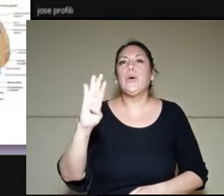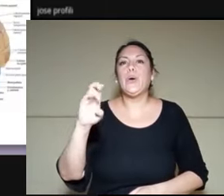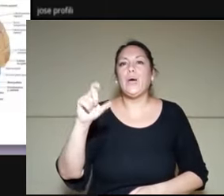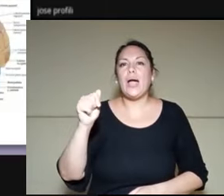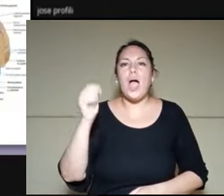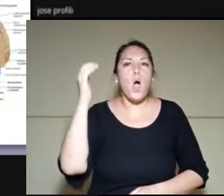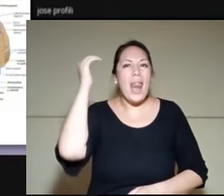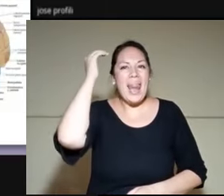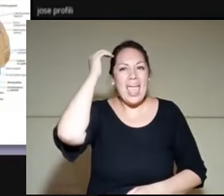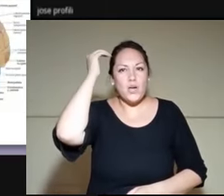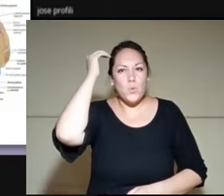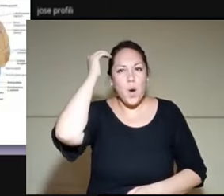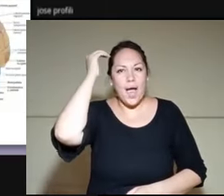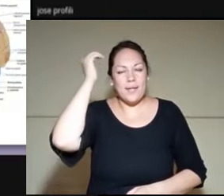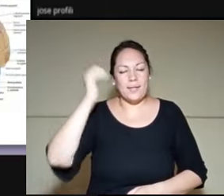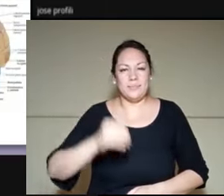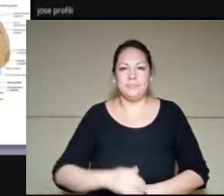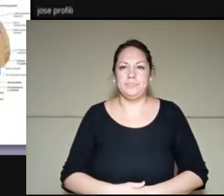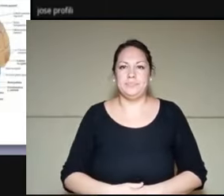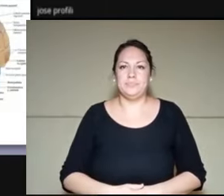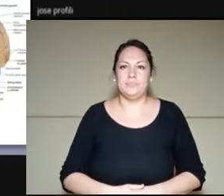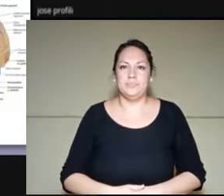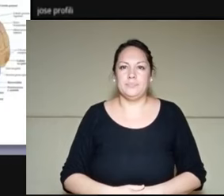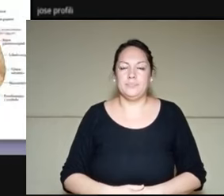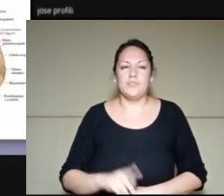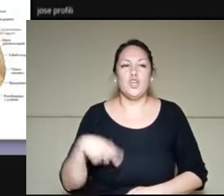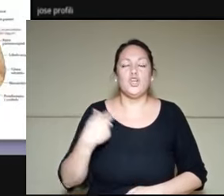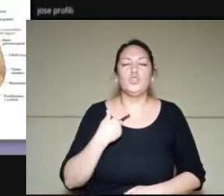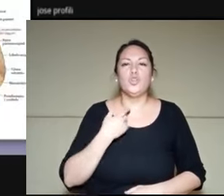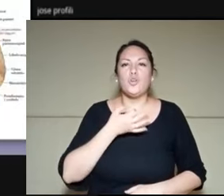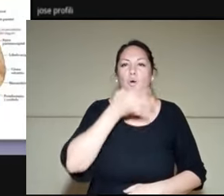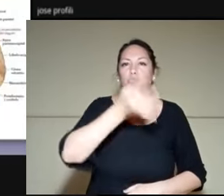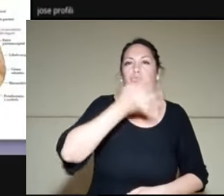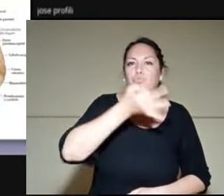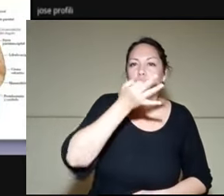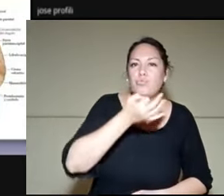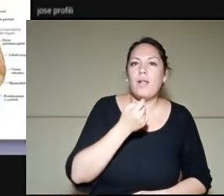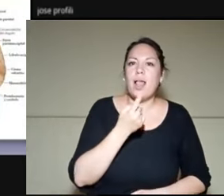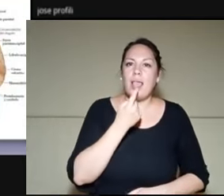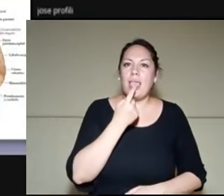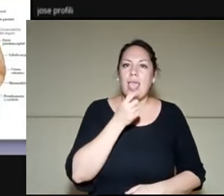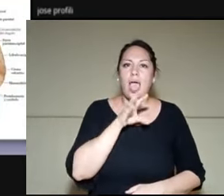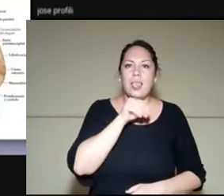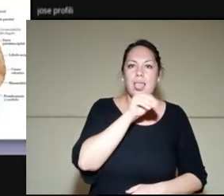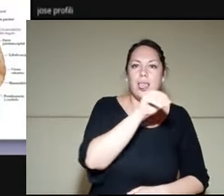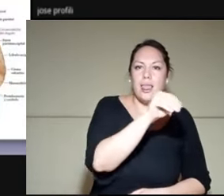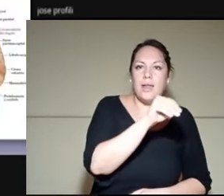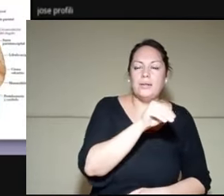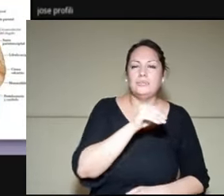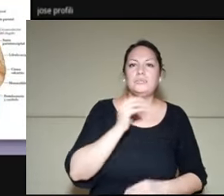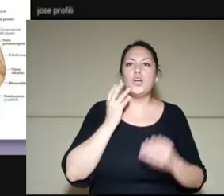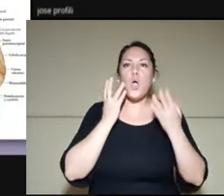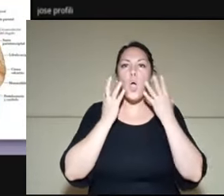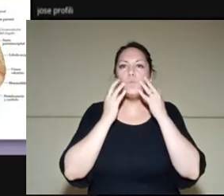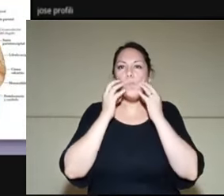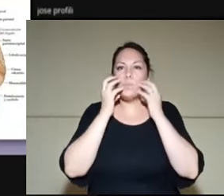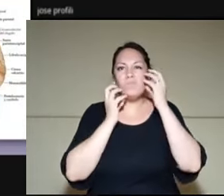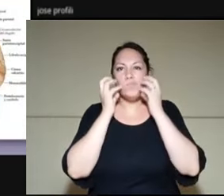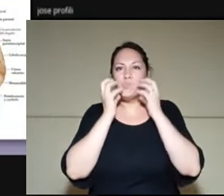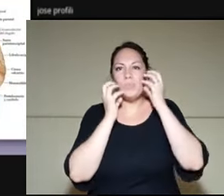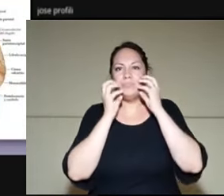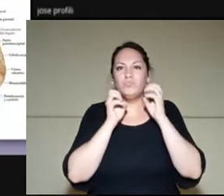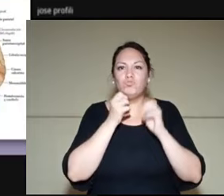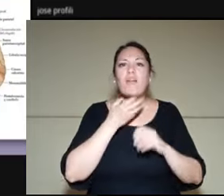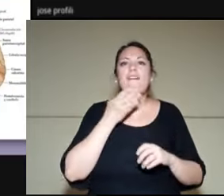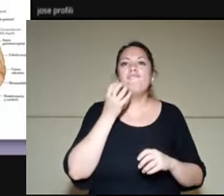o el área del lenguaje. Entonces nosotros hablamos, gracias a la motricidad que tenemos en la lengua y en los músculos de la cara